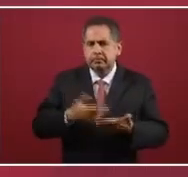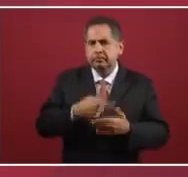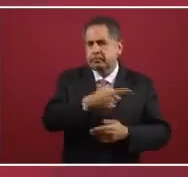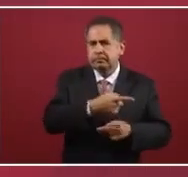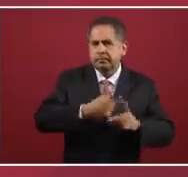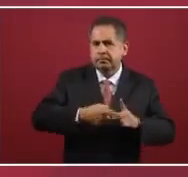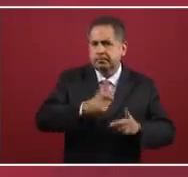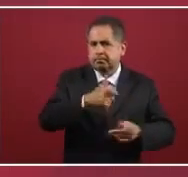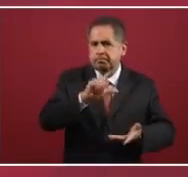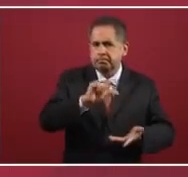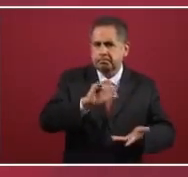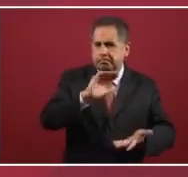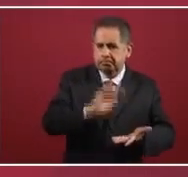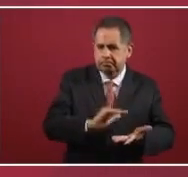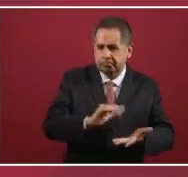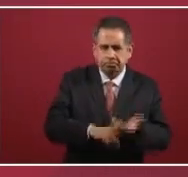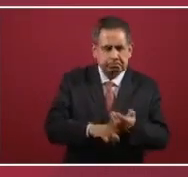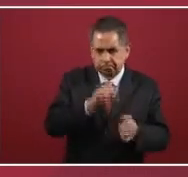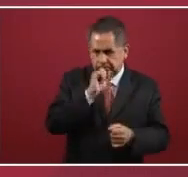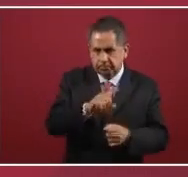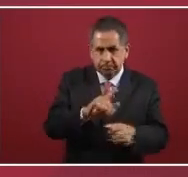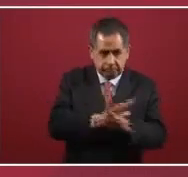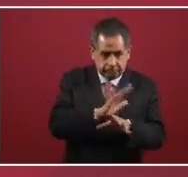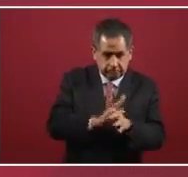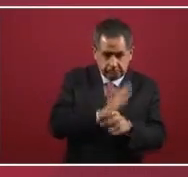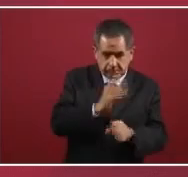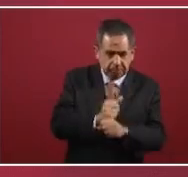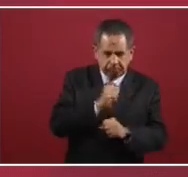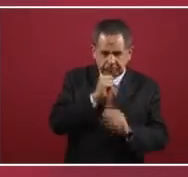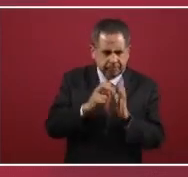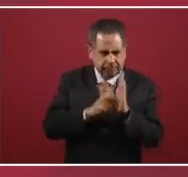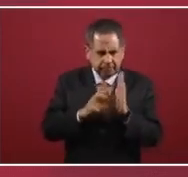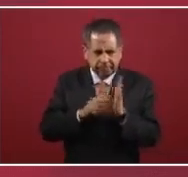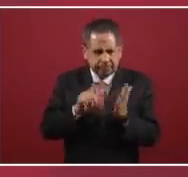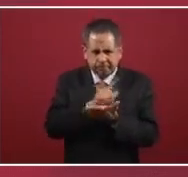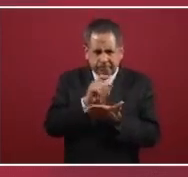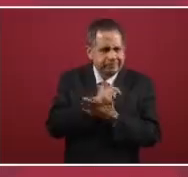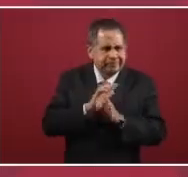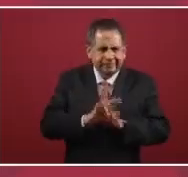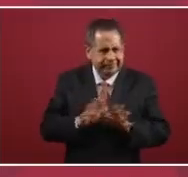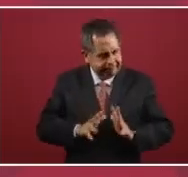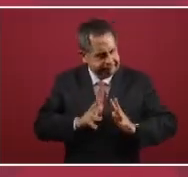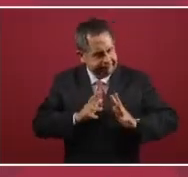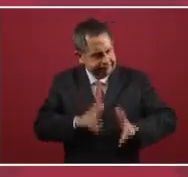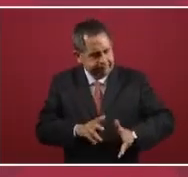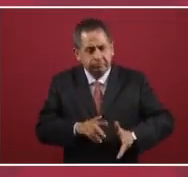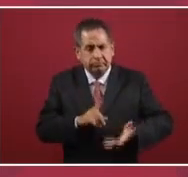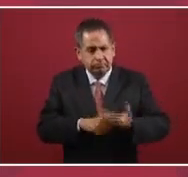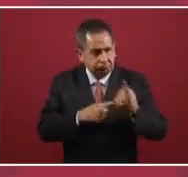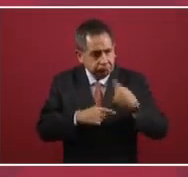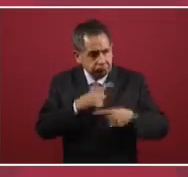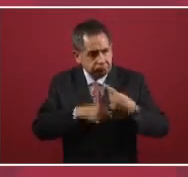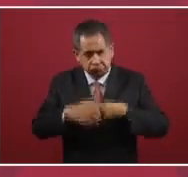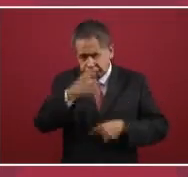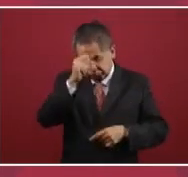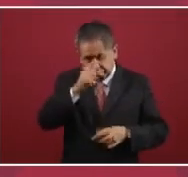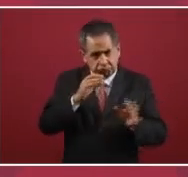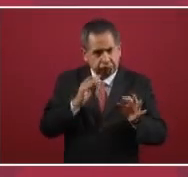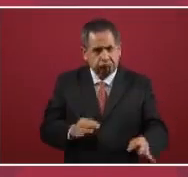también sin modificación legal, sin cambiar el marco legal,